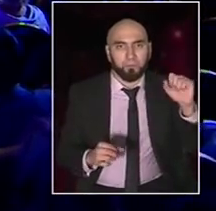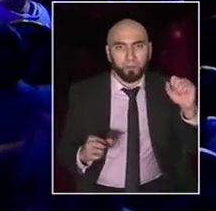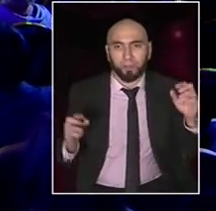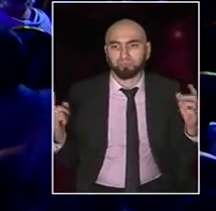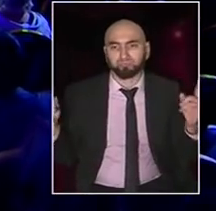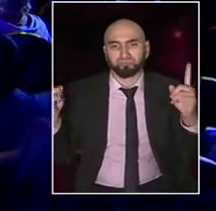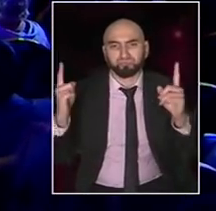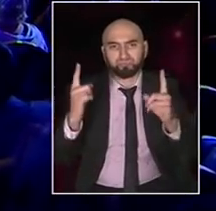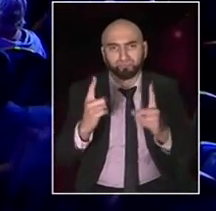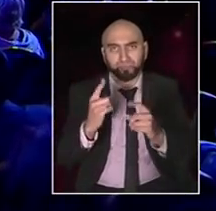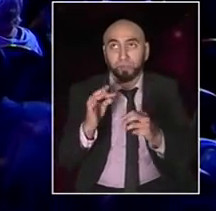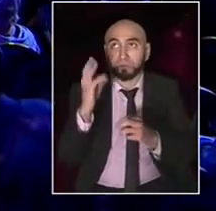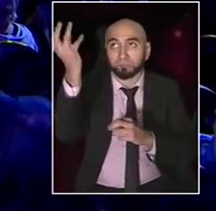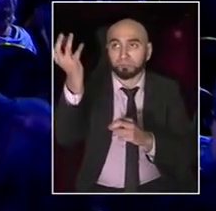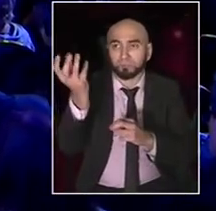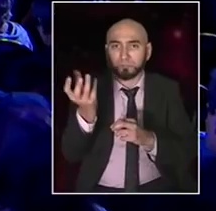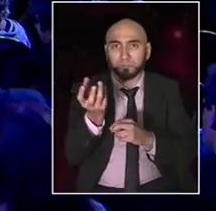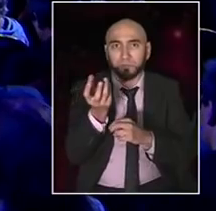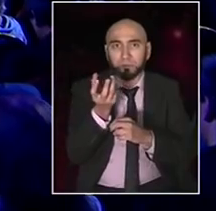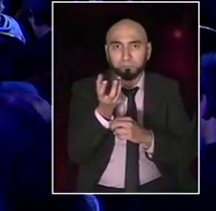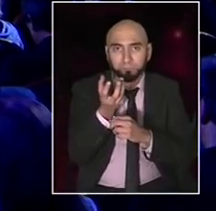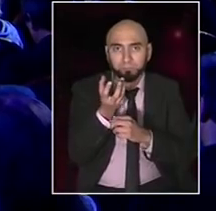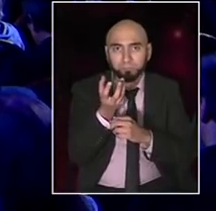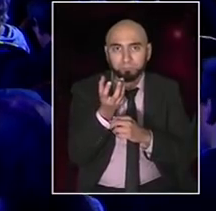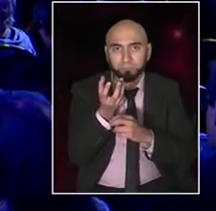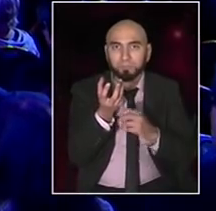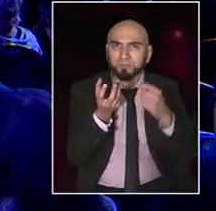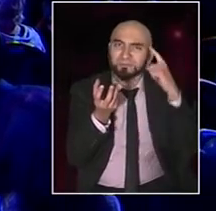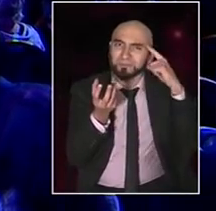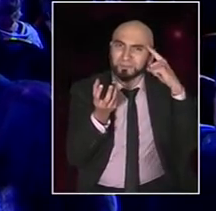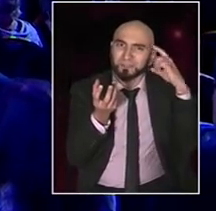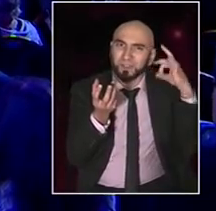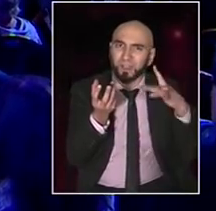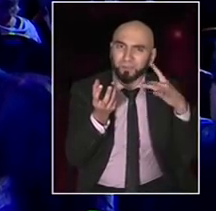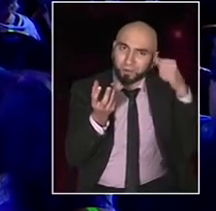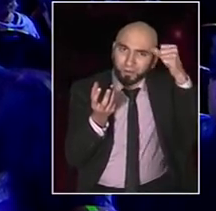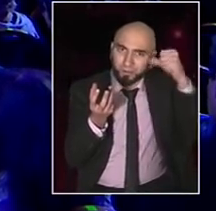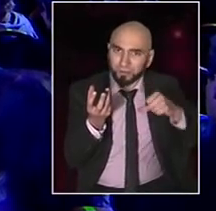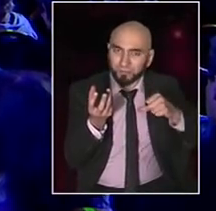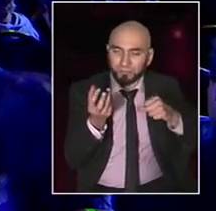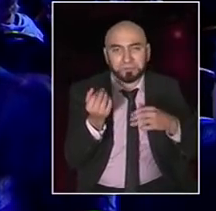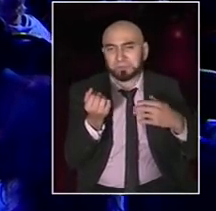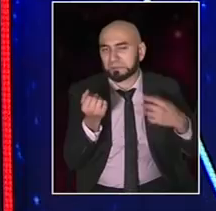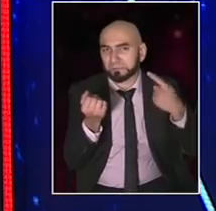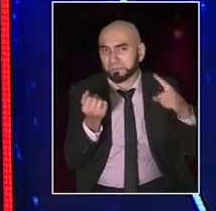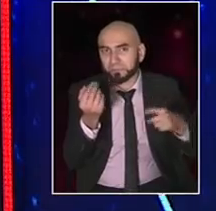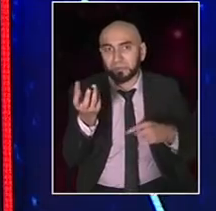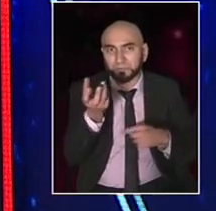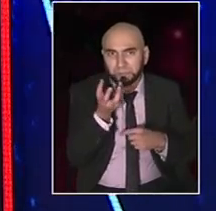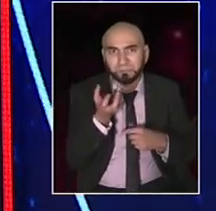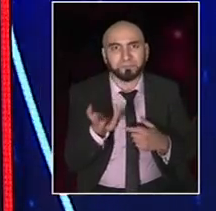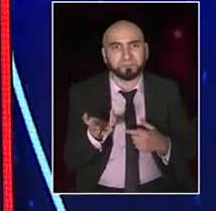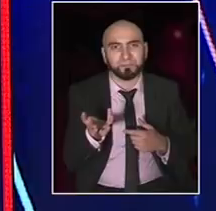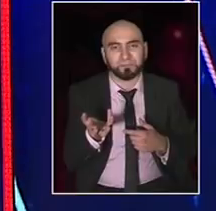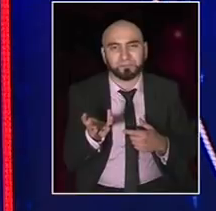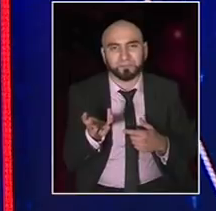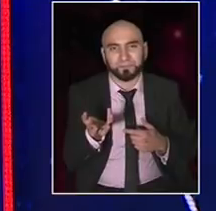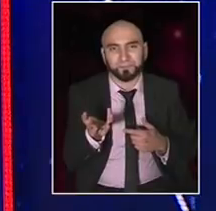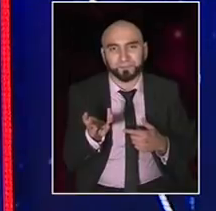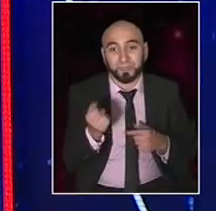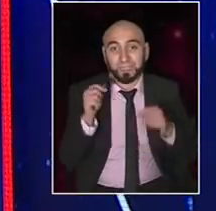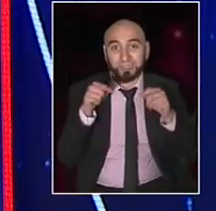del conocimiento, pese al severo castigo que implicó desobedecer la prohibición de hacerlo.